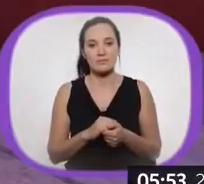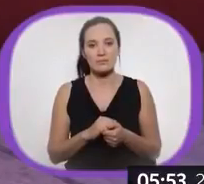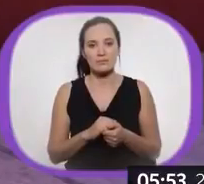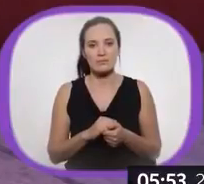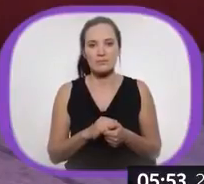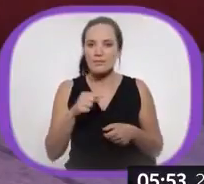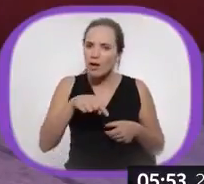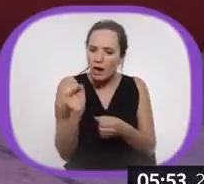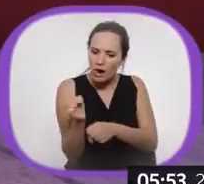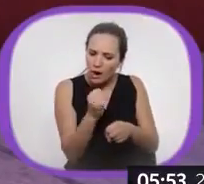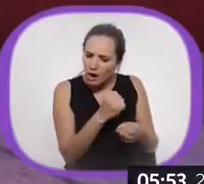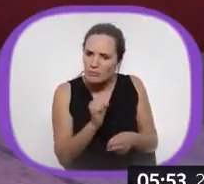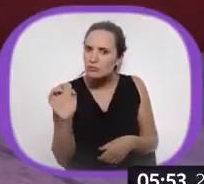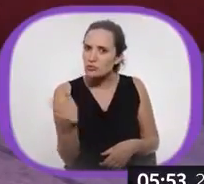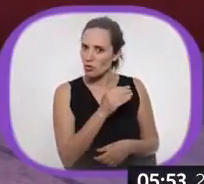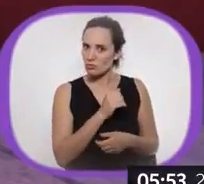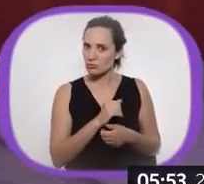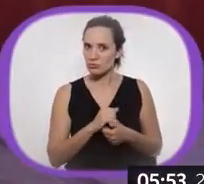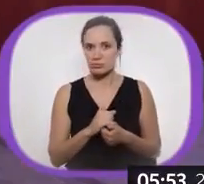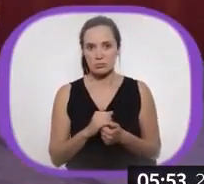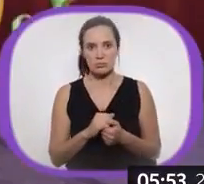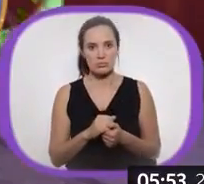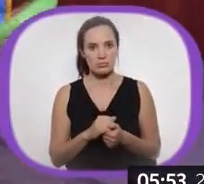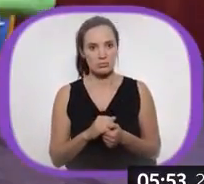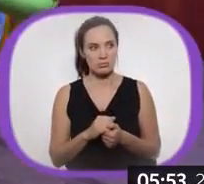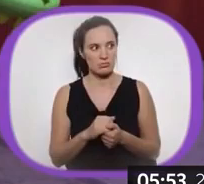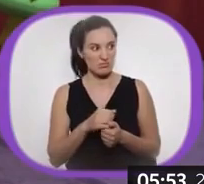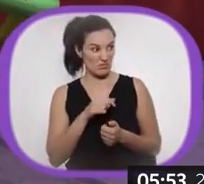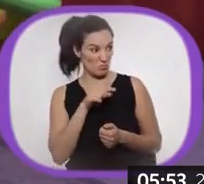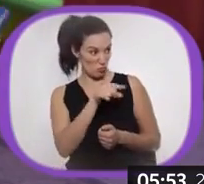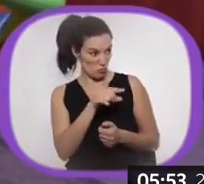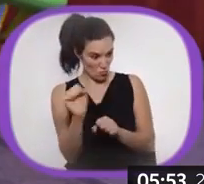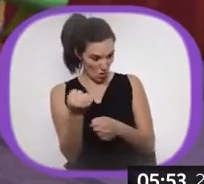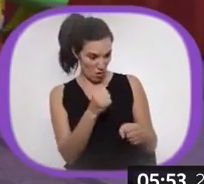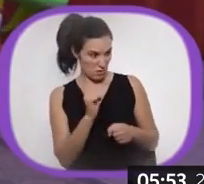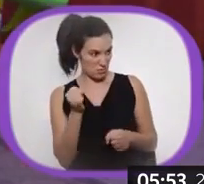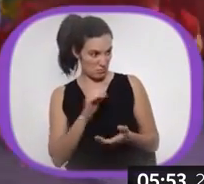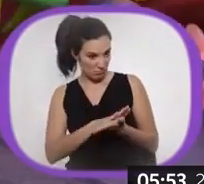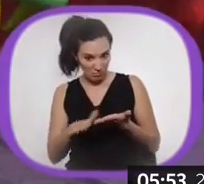Ahora hay que limpiar este desorden. ¿Dirás? ¡Tu desorden!